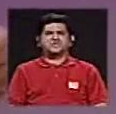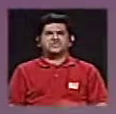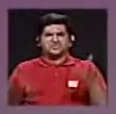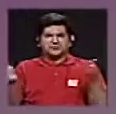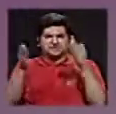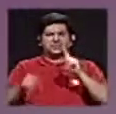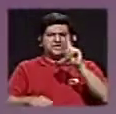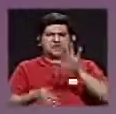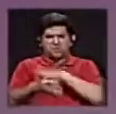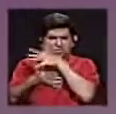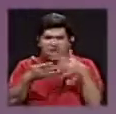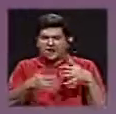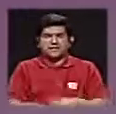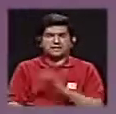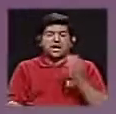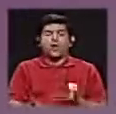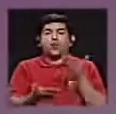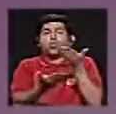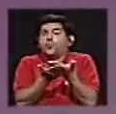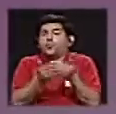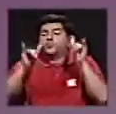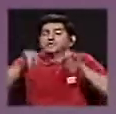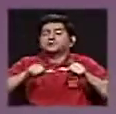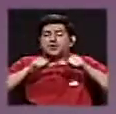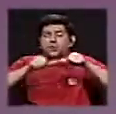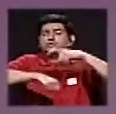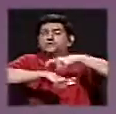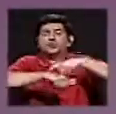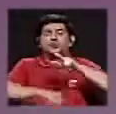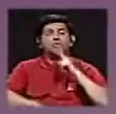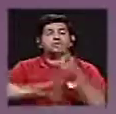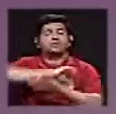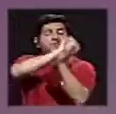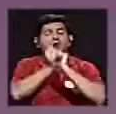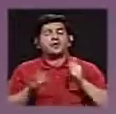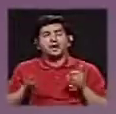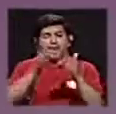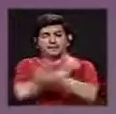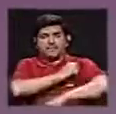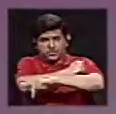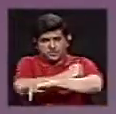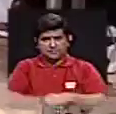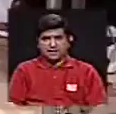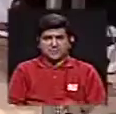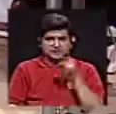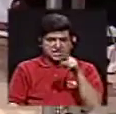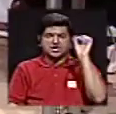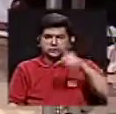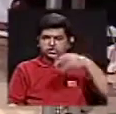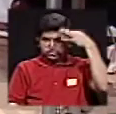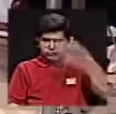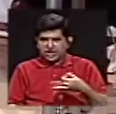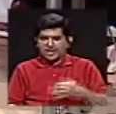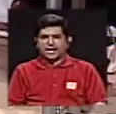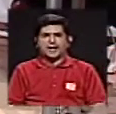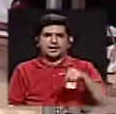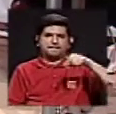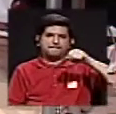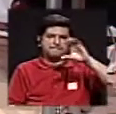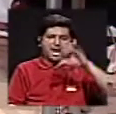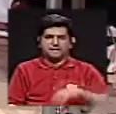agua o si en realidad lo que se quiere es una propuesta que se sostenga en el tiempo y que logre de verdad cambiar el rumbo que lleva el país si se hacía eso si le apunta más creo que el partido acción ciudadana